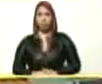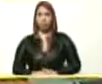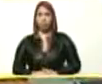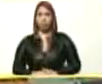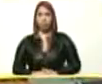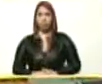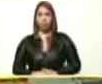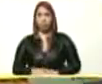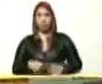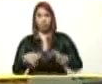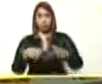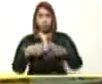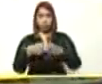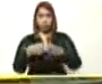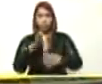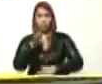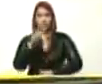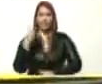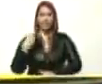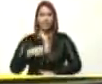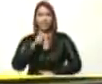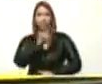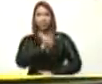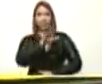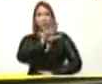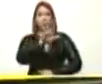el bloque, la patria, tiene, 256,